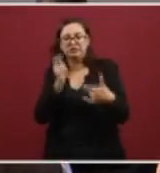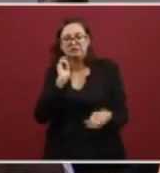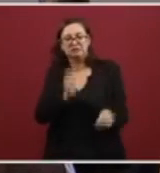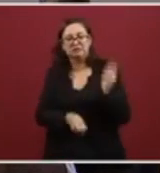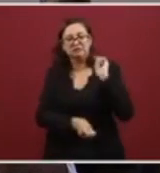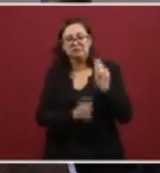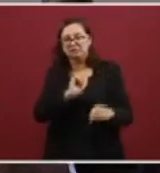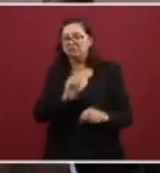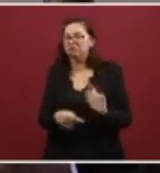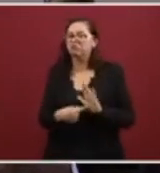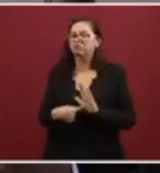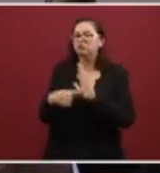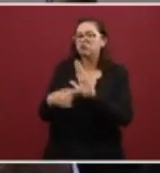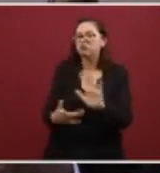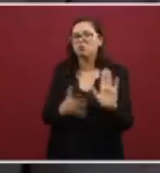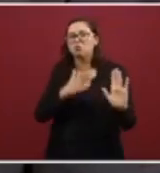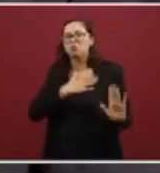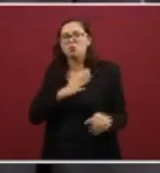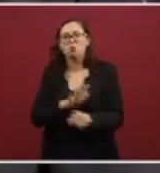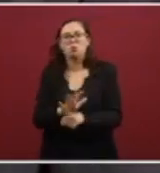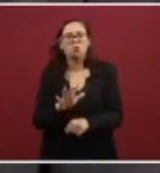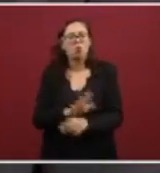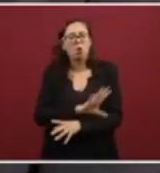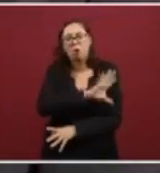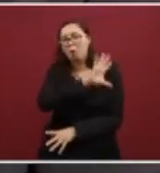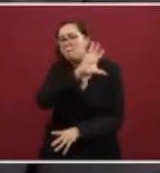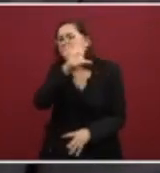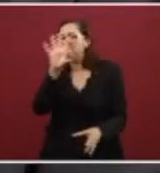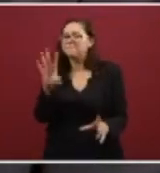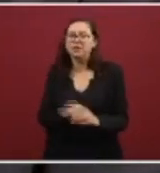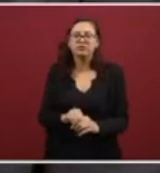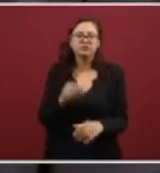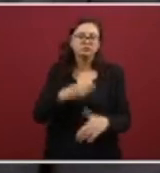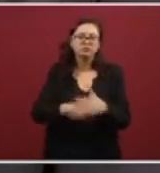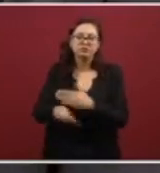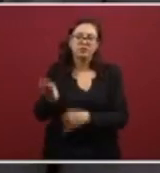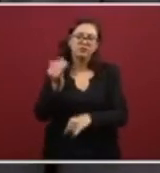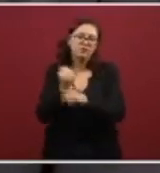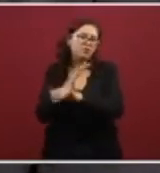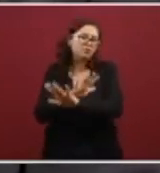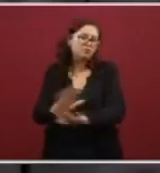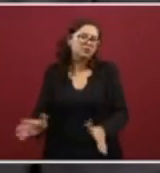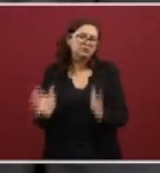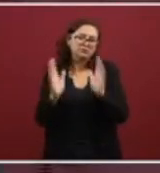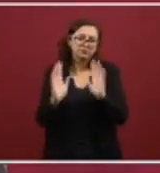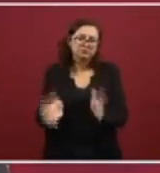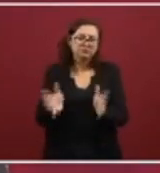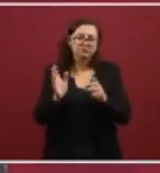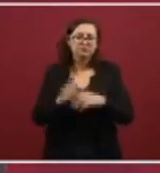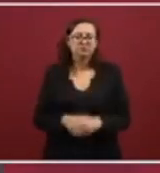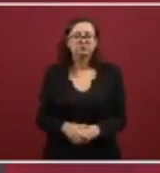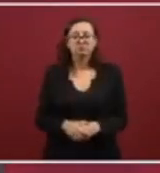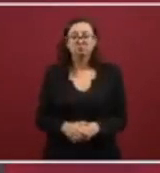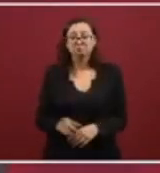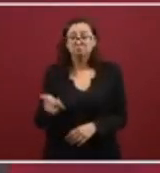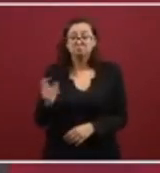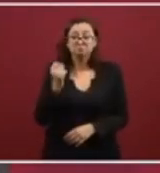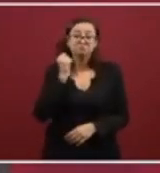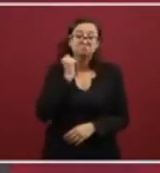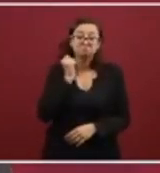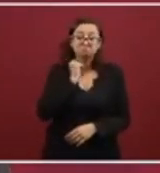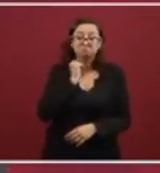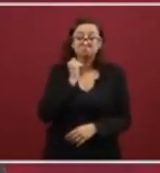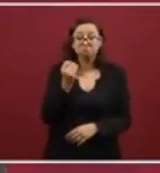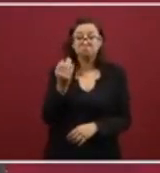no dijimos y qué compromisos hay. Todo está ahí en el informe. Entonces, ya eso ya se presentó al Senado. El Senado me indicará